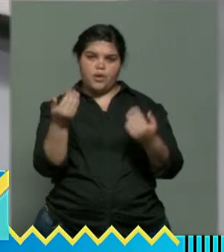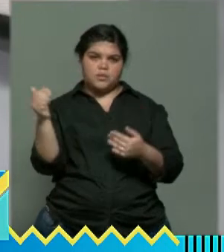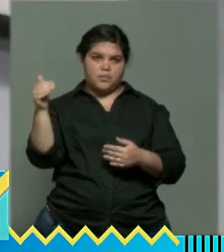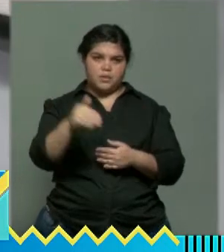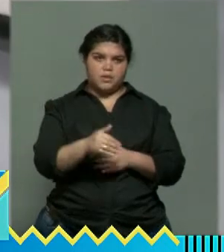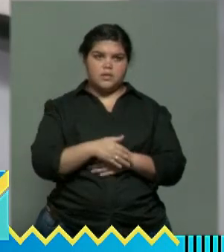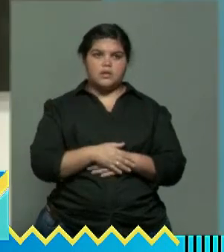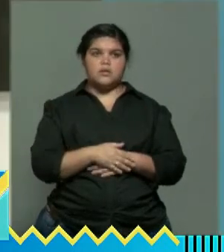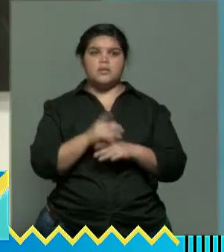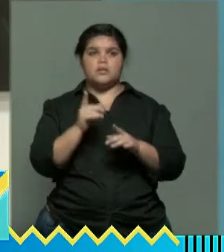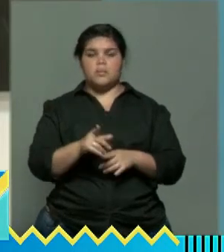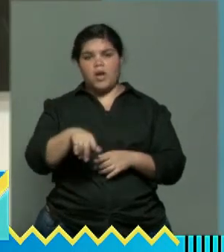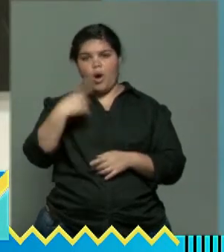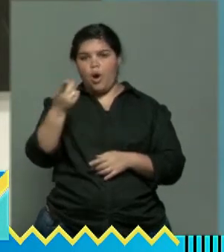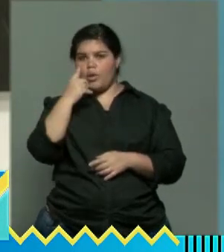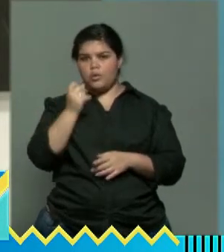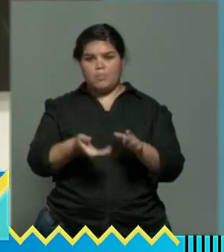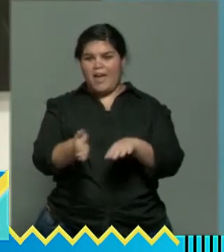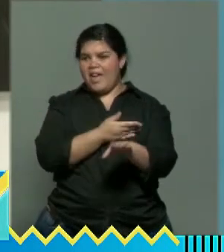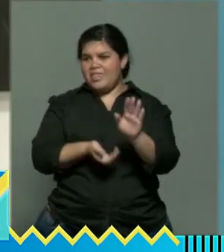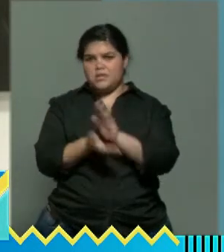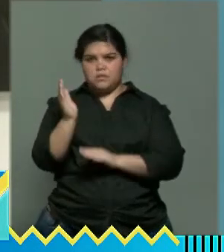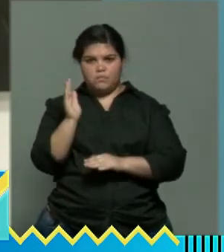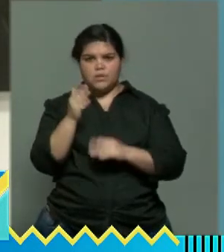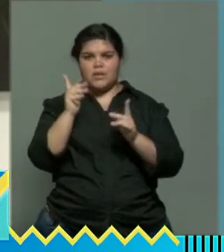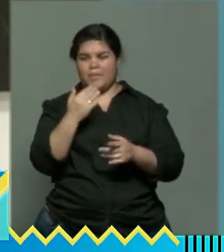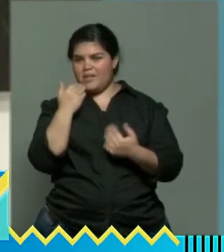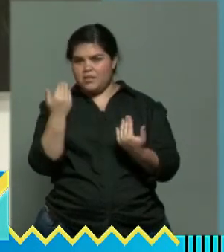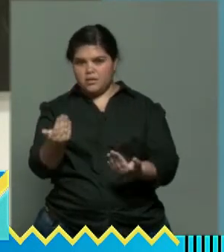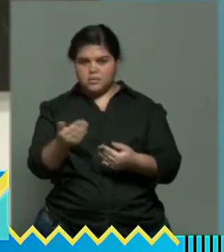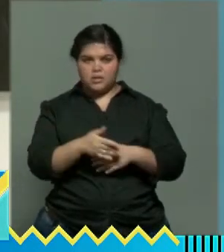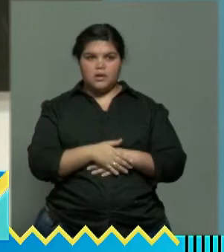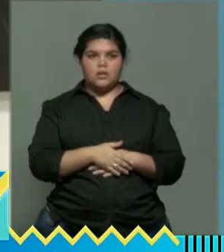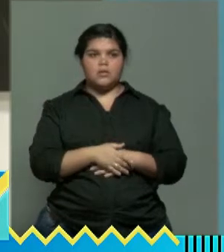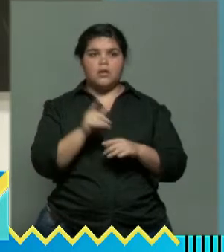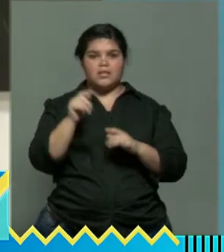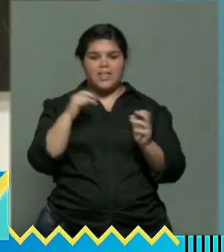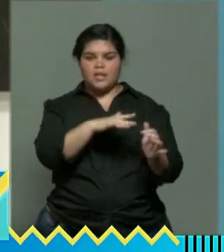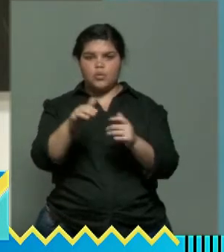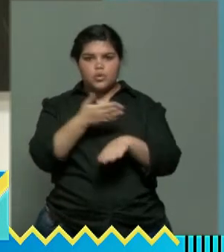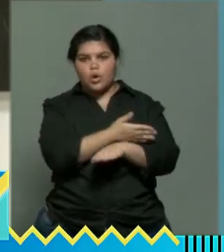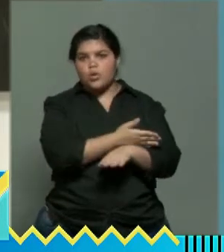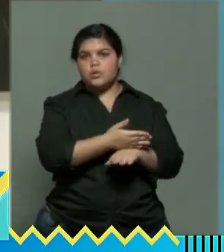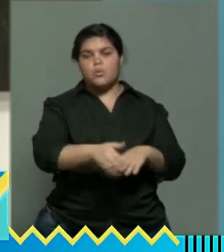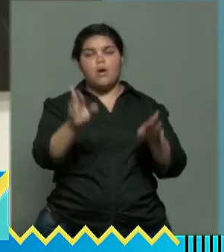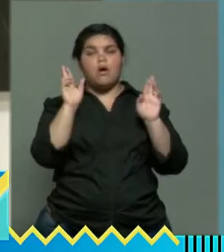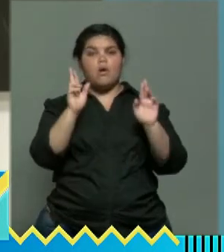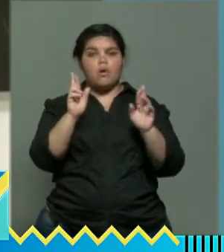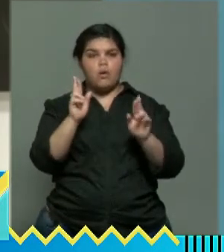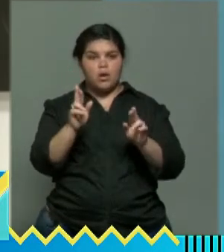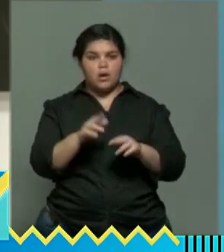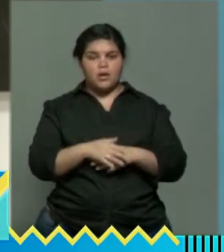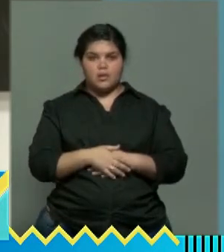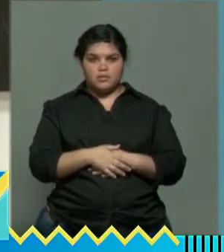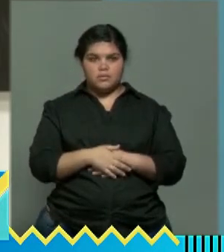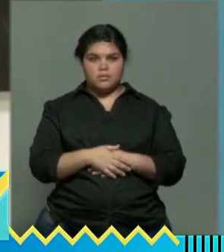Agradecemos también a Eduardo Sancho que tuvo que salir antes. Y bueno, como dijimos, la discusión no se acaba. Y ojalá que se encuentre